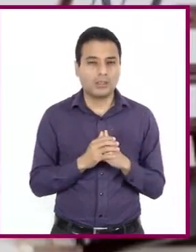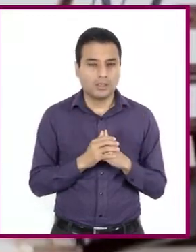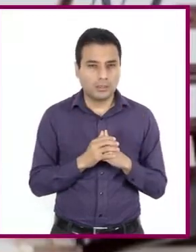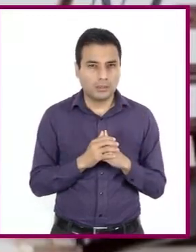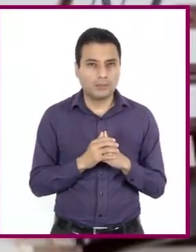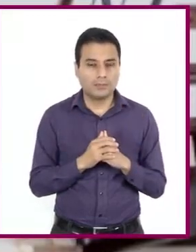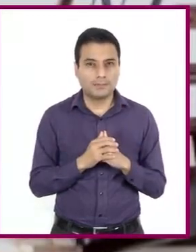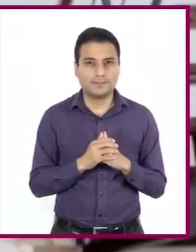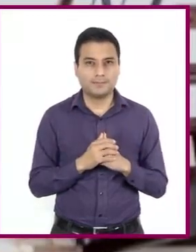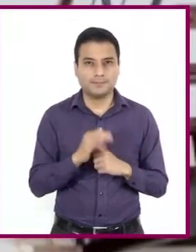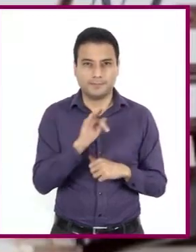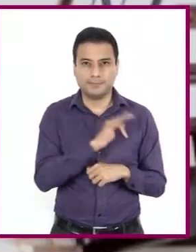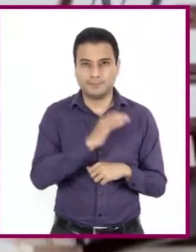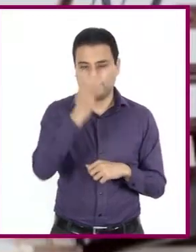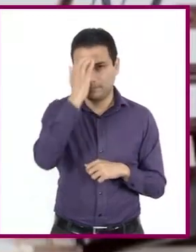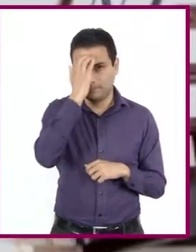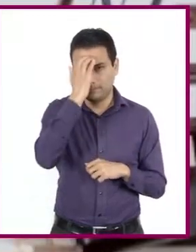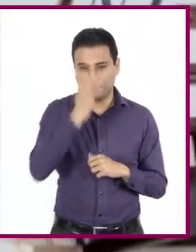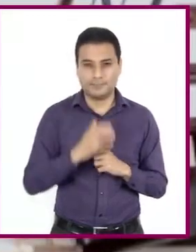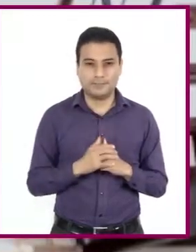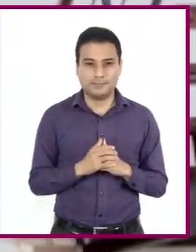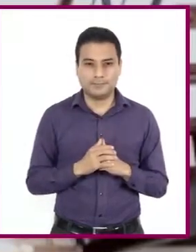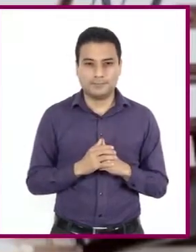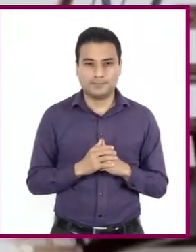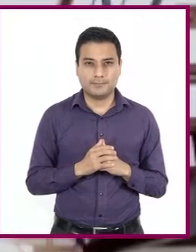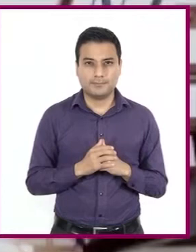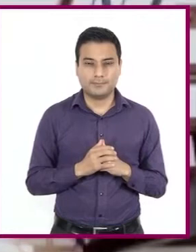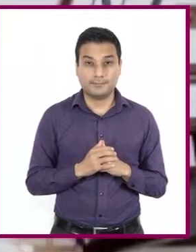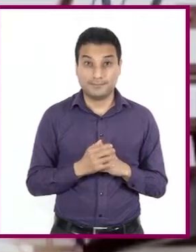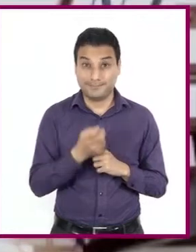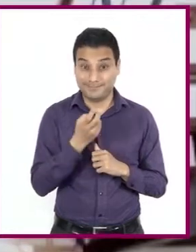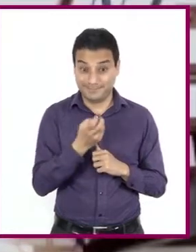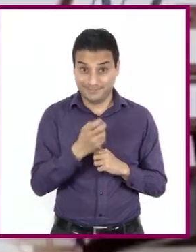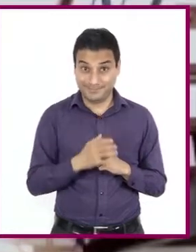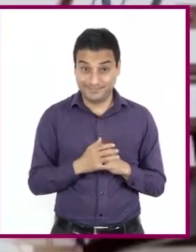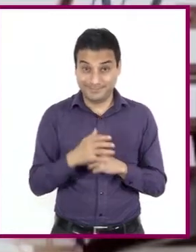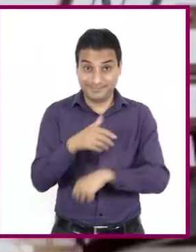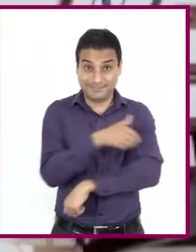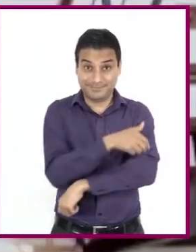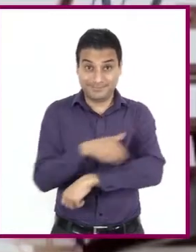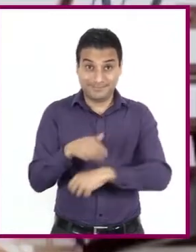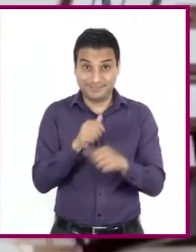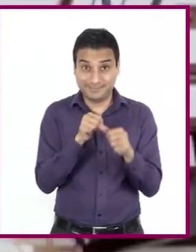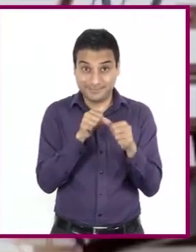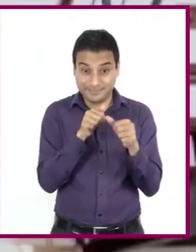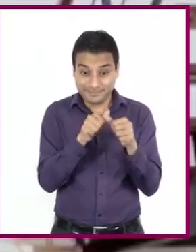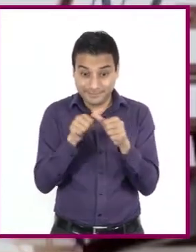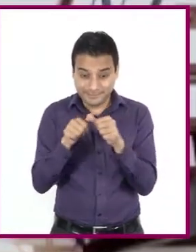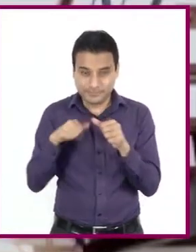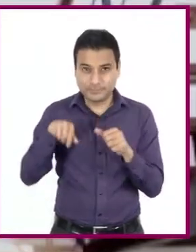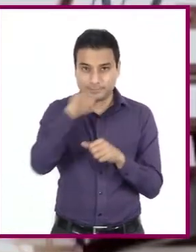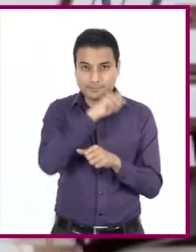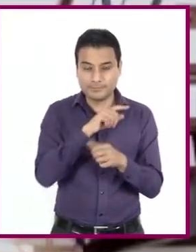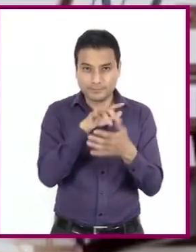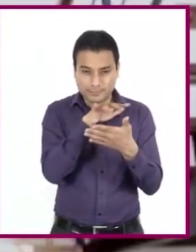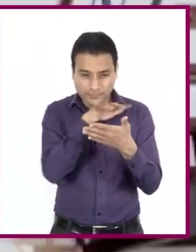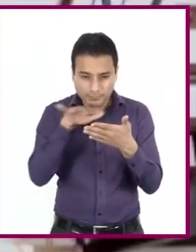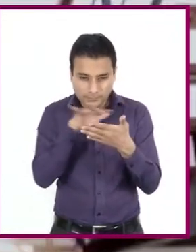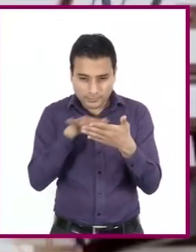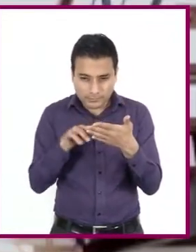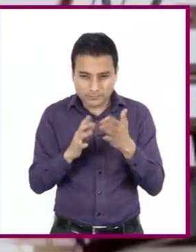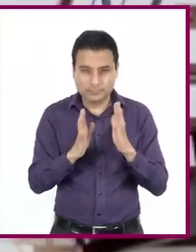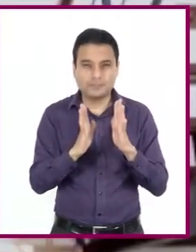está hablando. Y a partir de esas elecciones de las familias de letras, nosotros vamos a imaginarnos quién nos